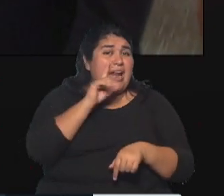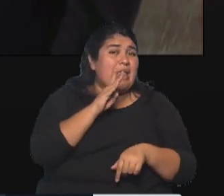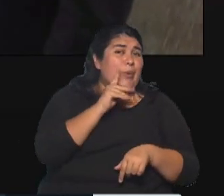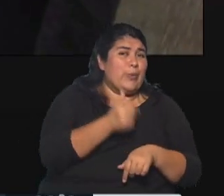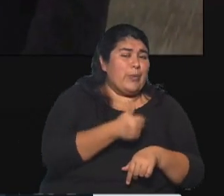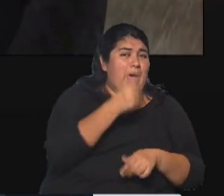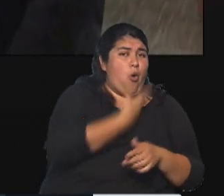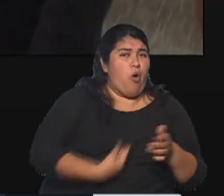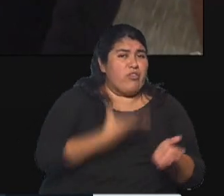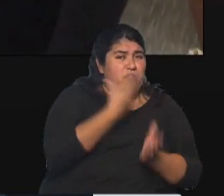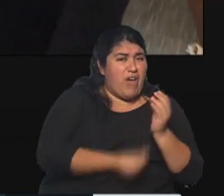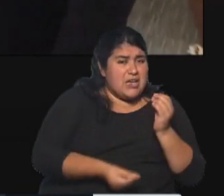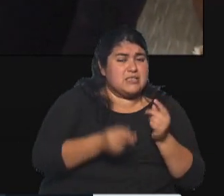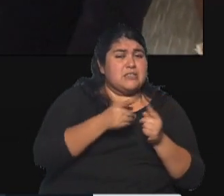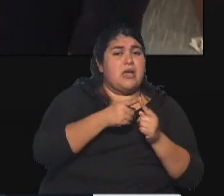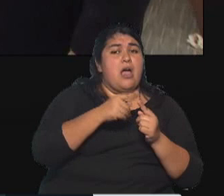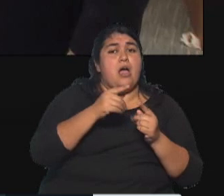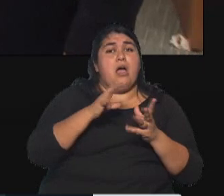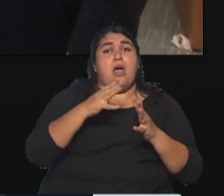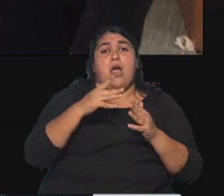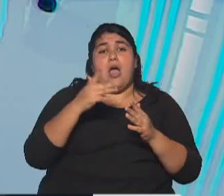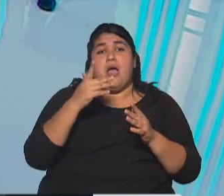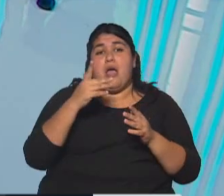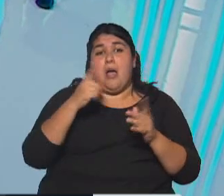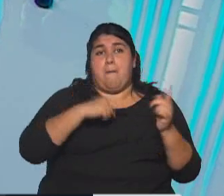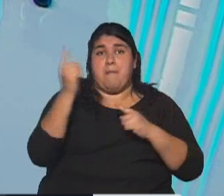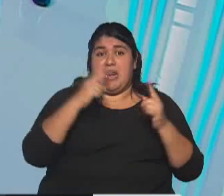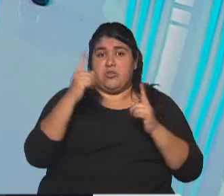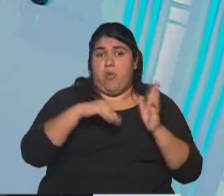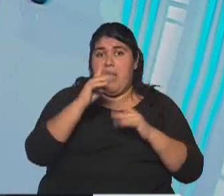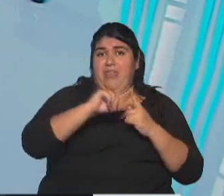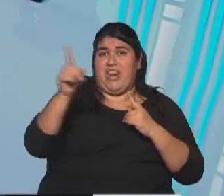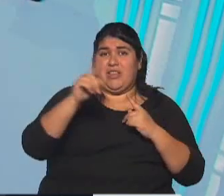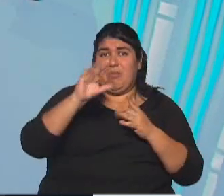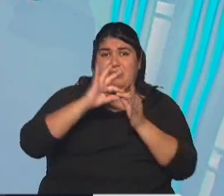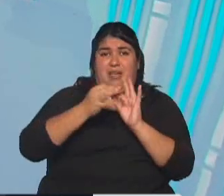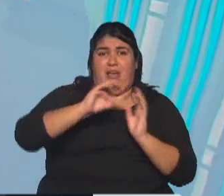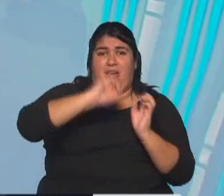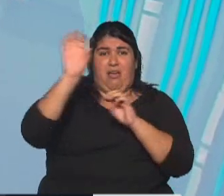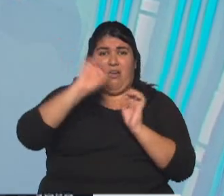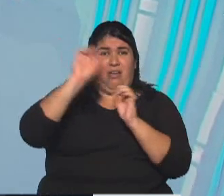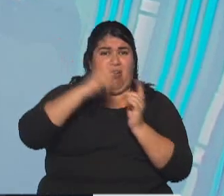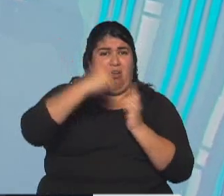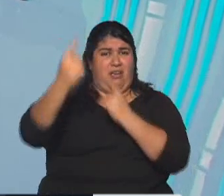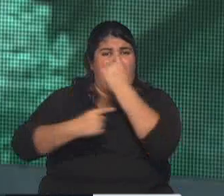fallido y el flujo migratorio fue hacia Europa y generaron un